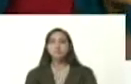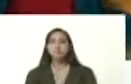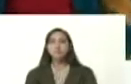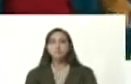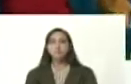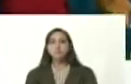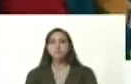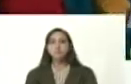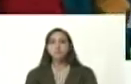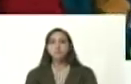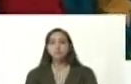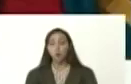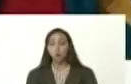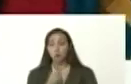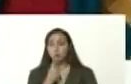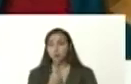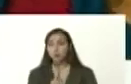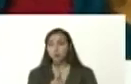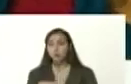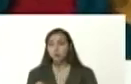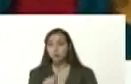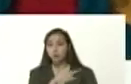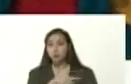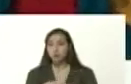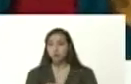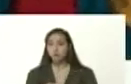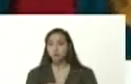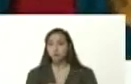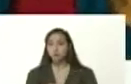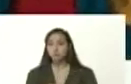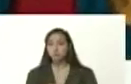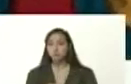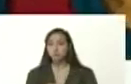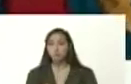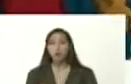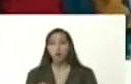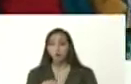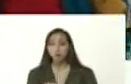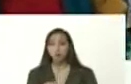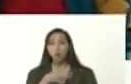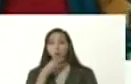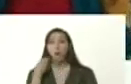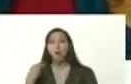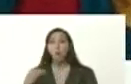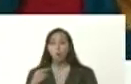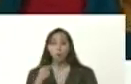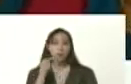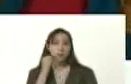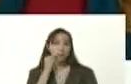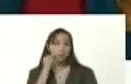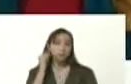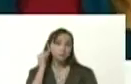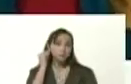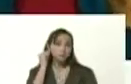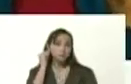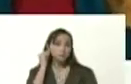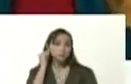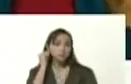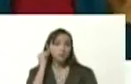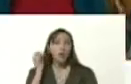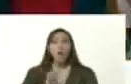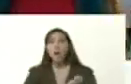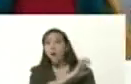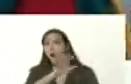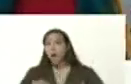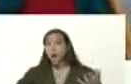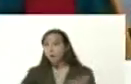Yo te voy a decir algo. Yo le voy a decir algo, muchachos, muchachas de la juventud. Ya el peo está prendido y